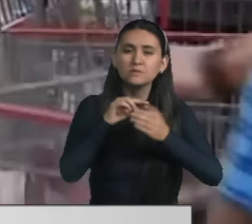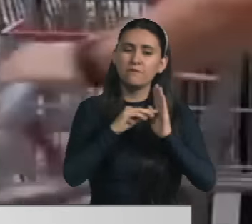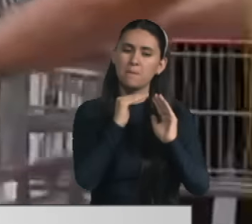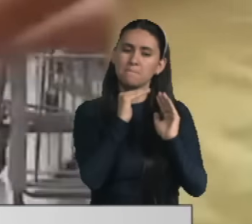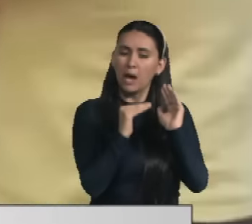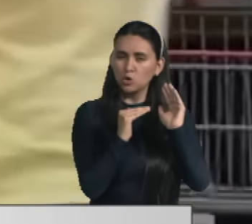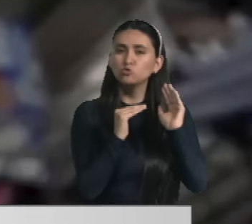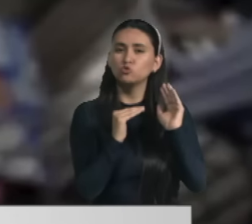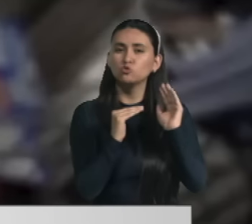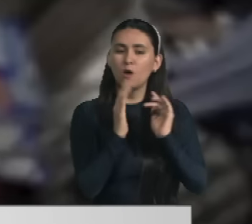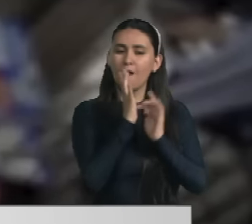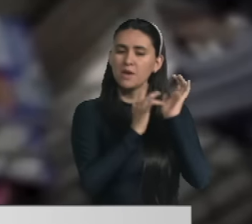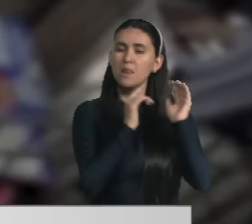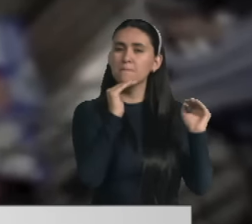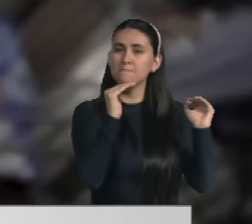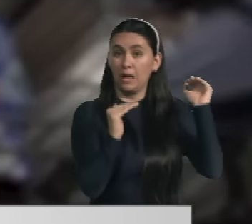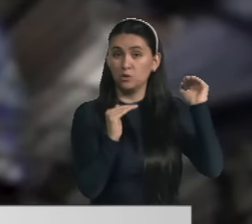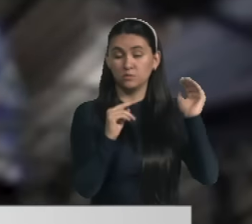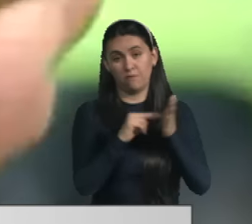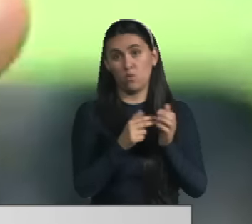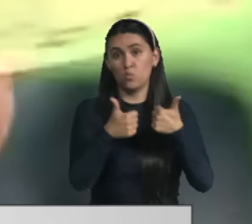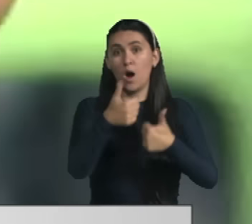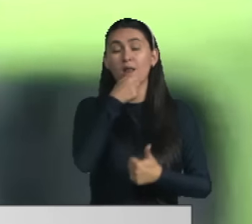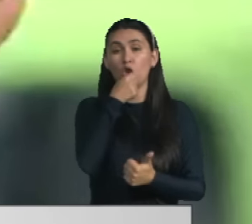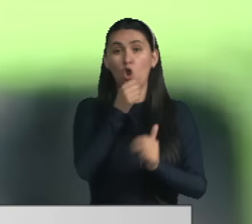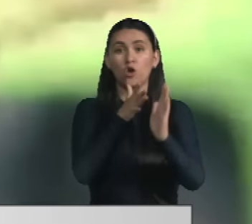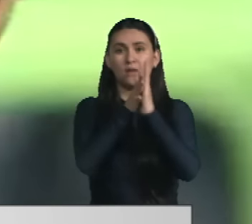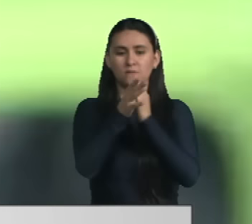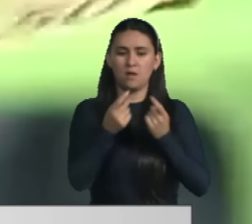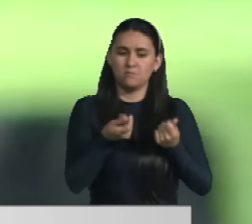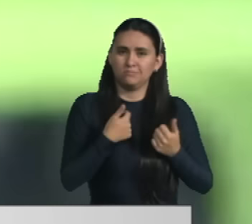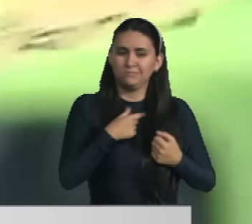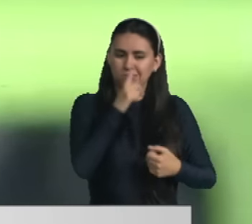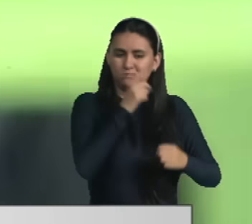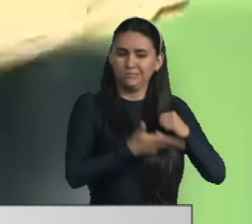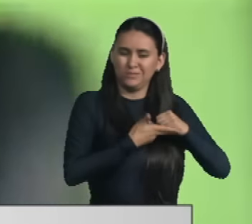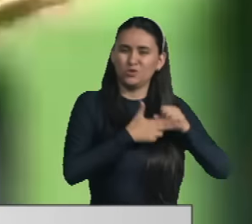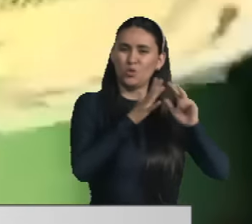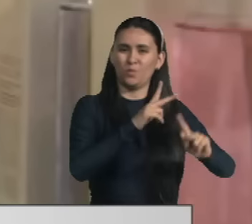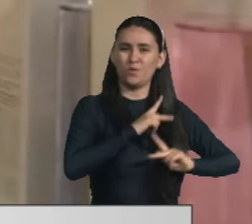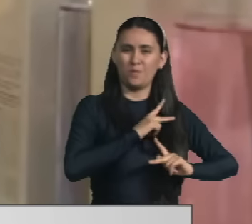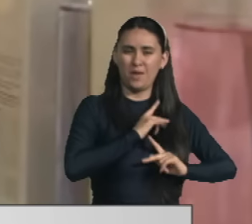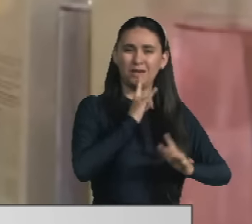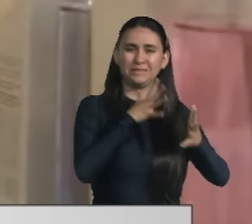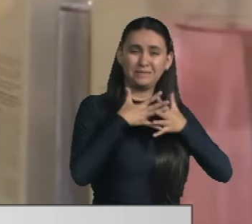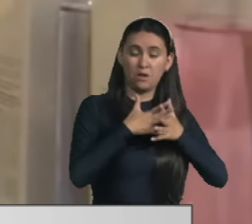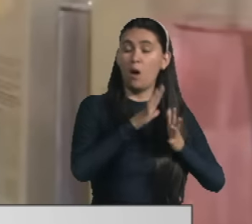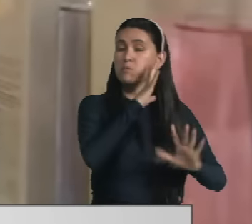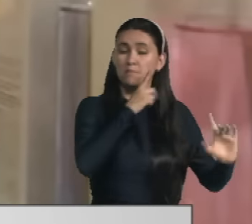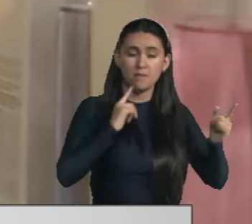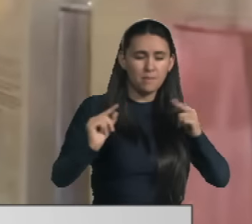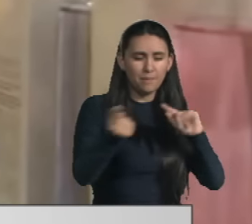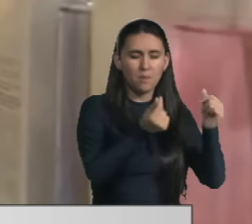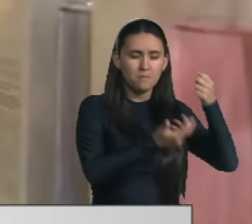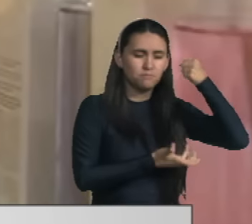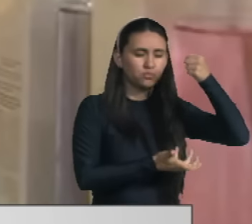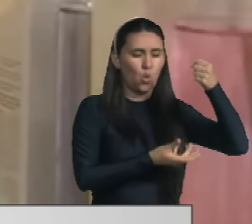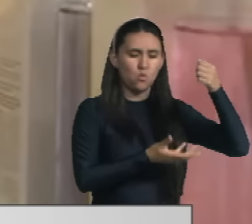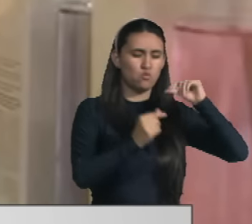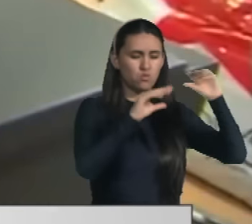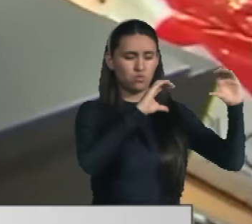en abril. El dato es una buena noticia para la Reserva Federal, que está en plena reunión de política monetaria.